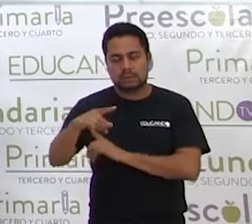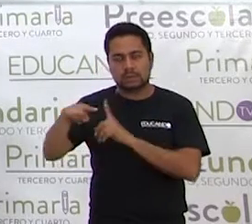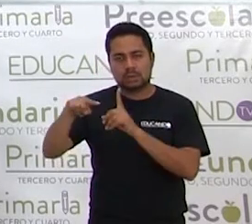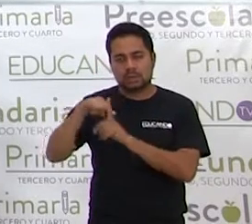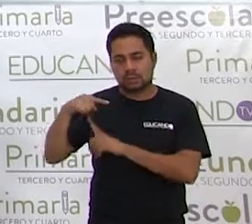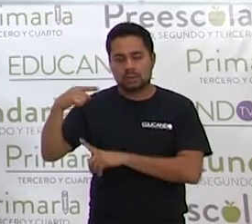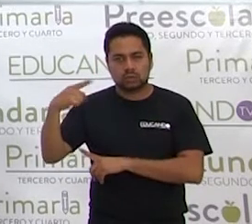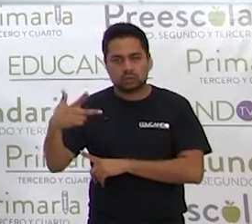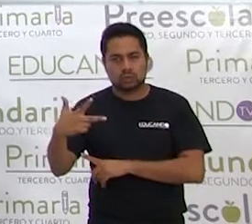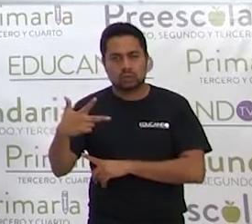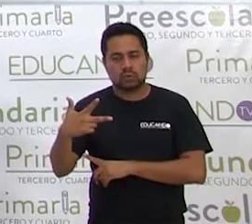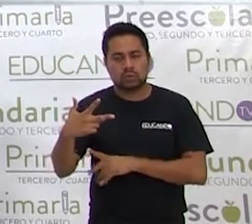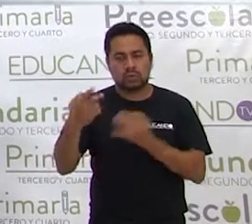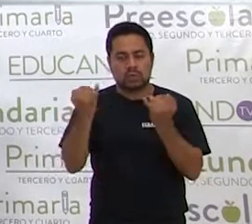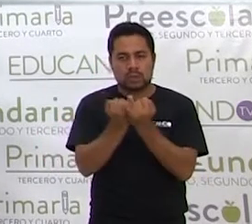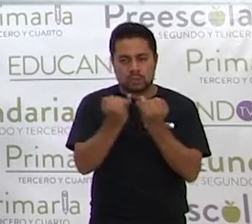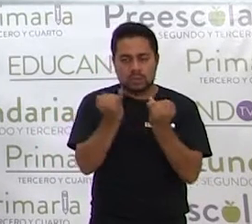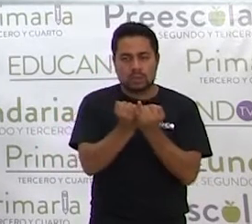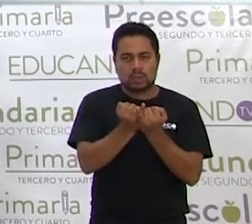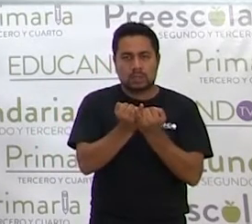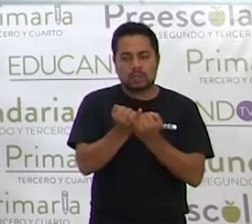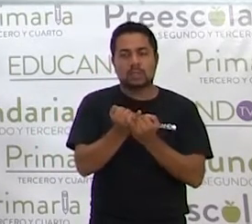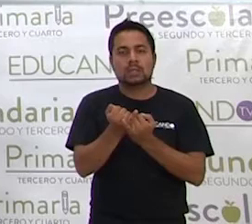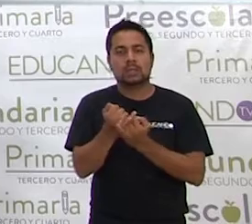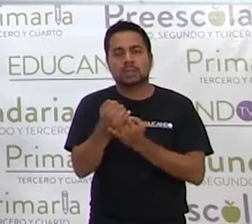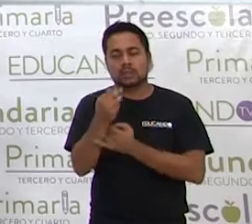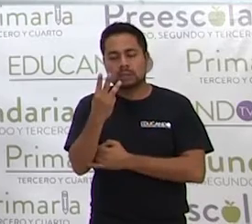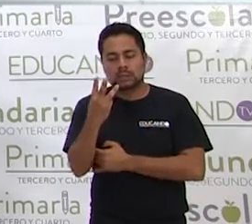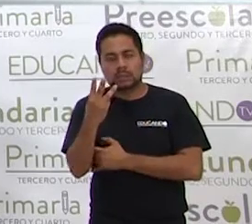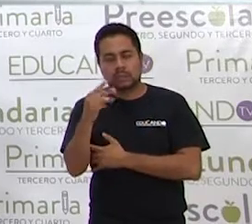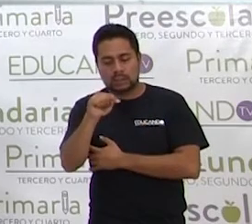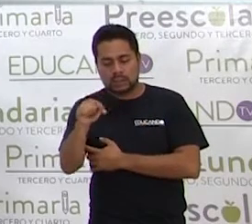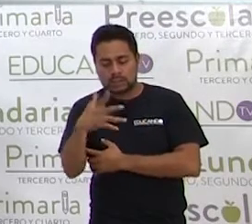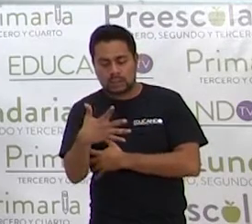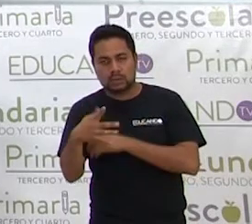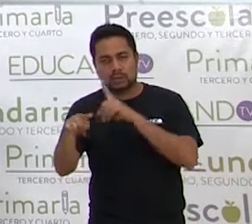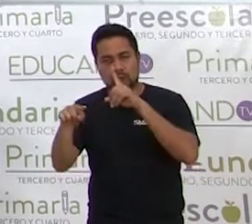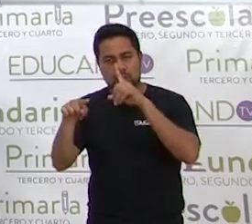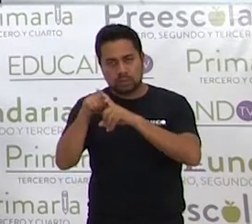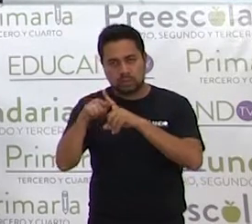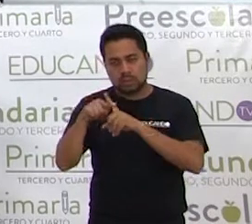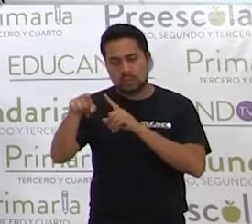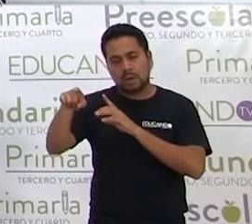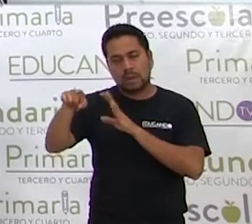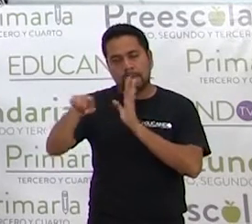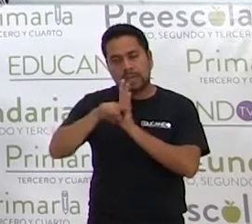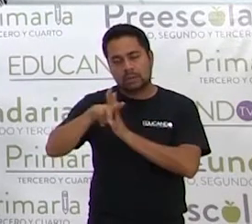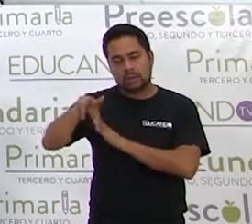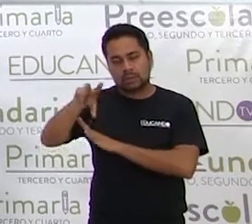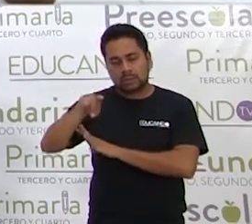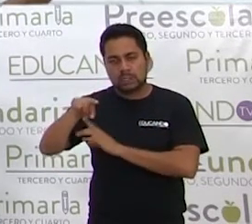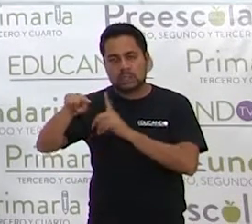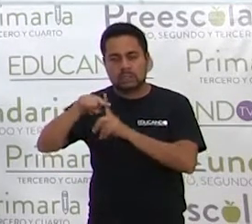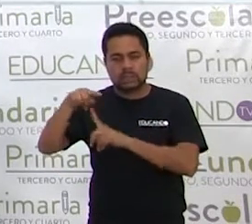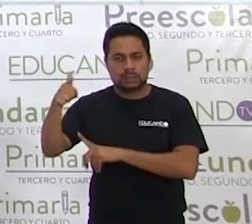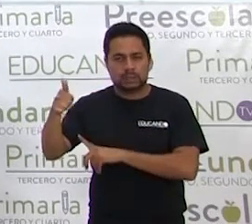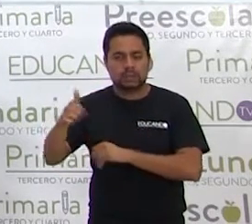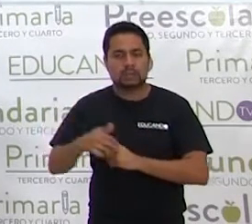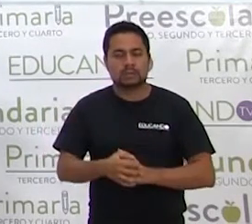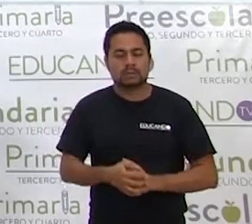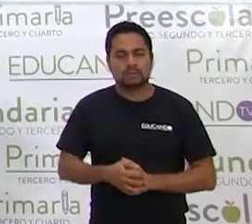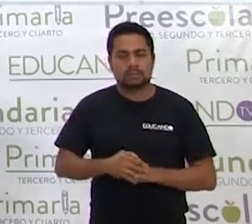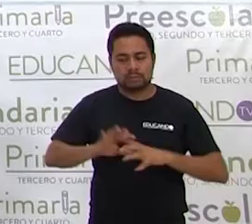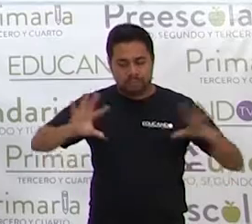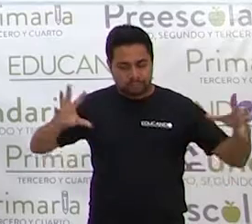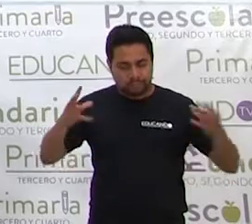8 igual a tres quintos por menos 36 y